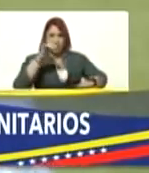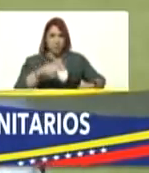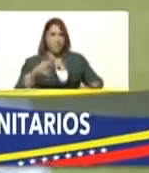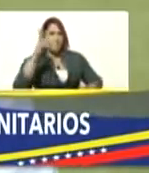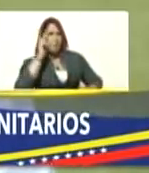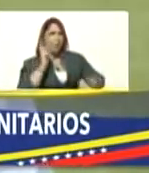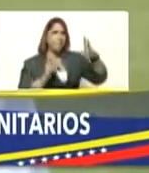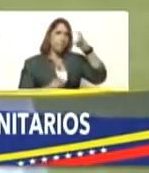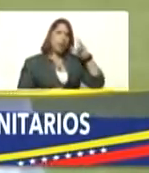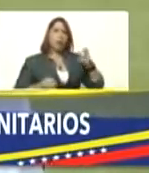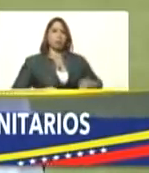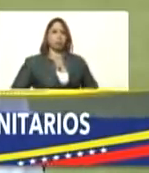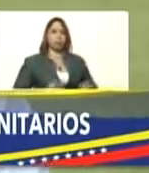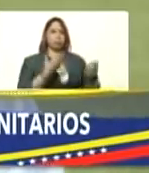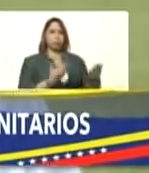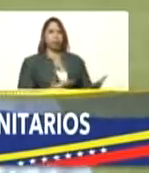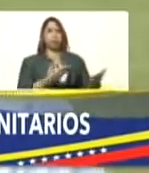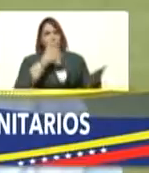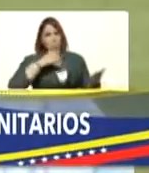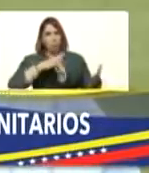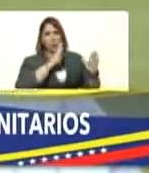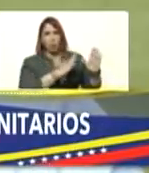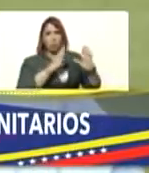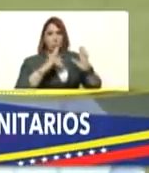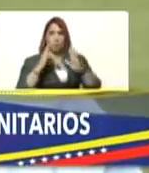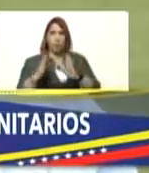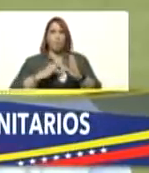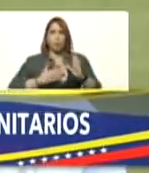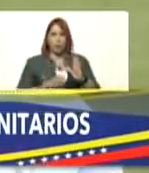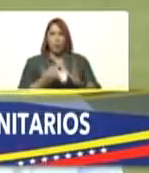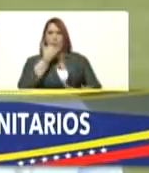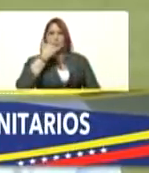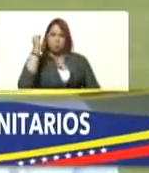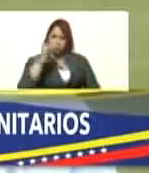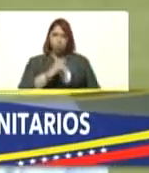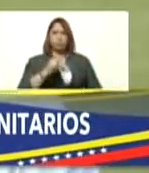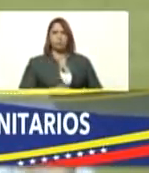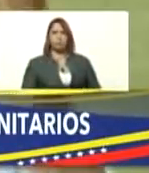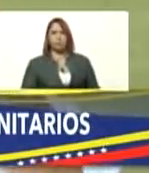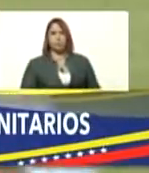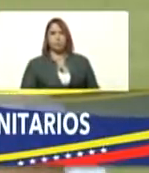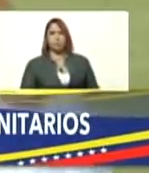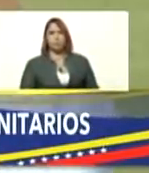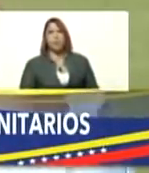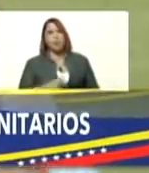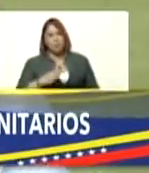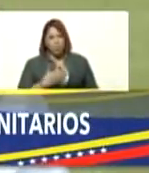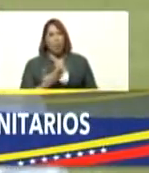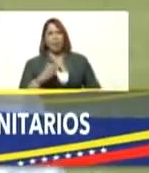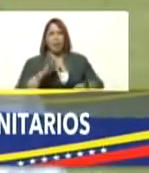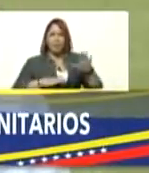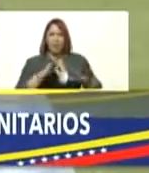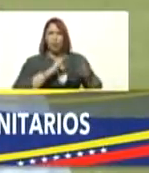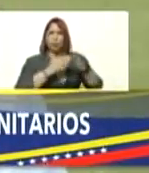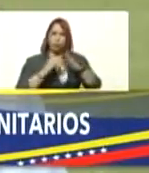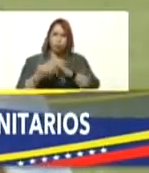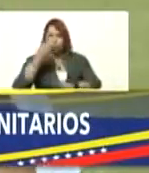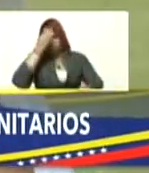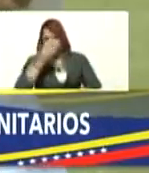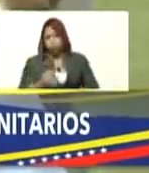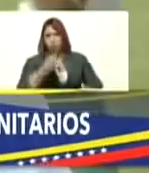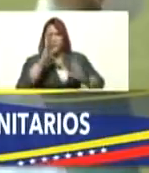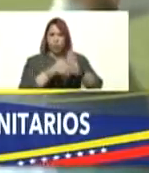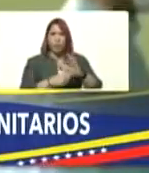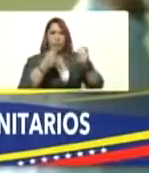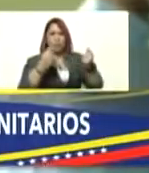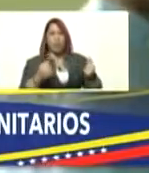escuchando, subordinándonos al pueblo organizado. ¿Que nos podemos equivocar? Sí, sin duda. ¿Que puede haber algún consejo comunal que se robe la